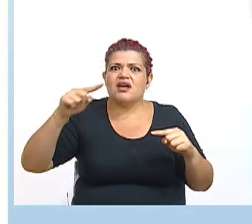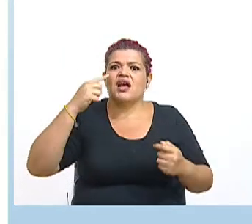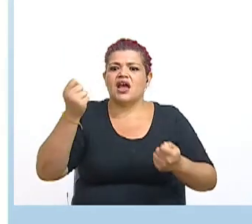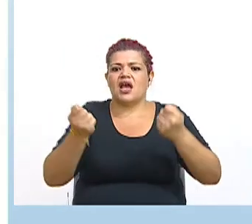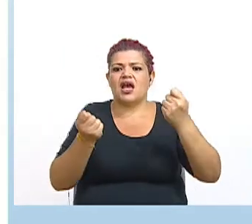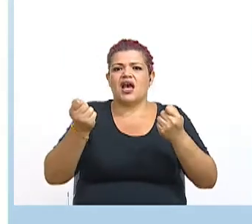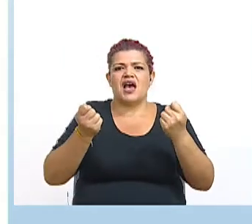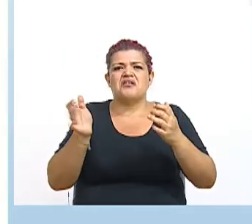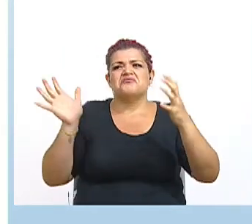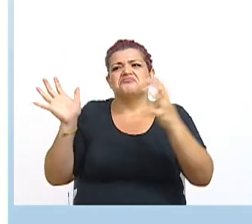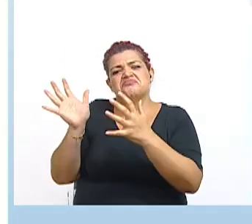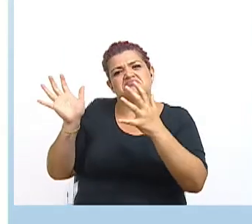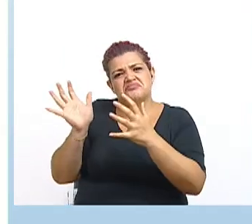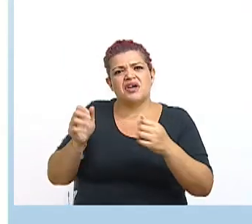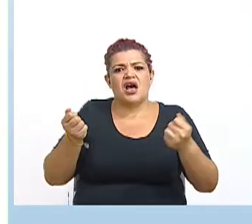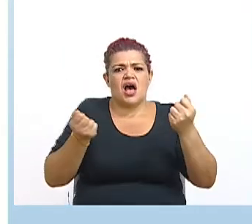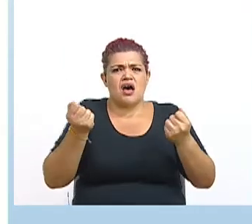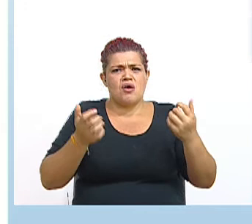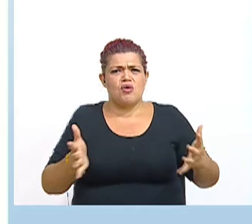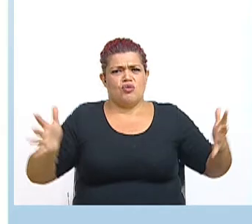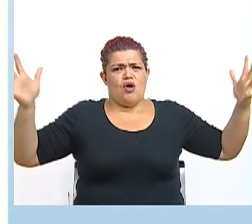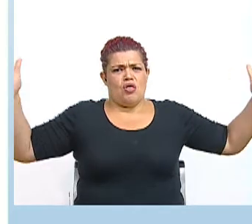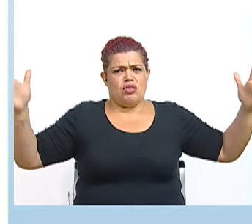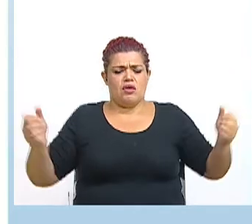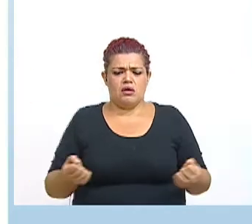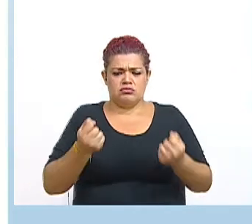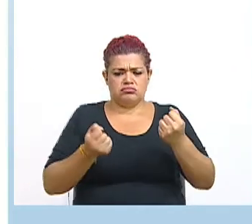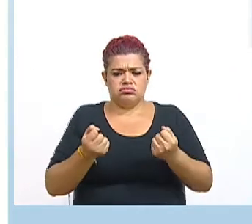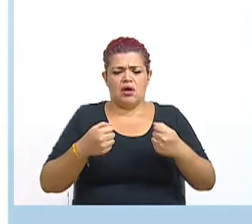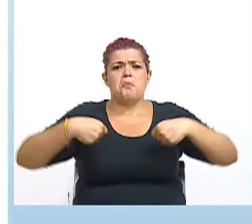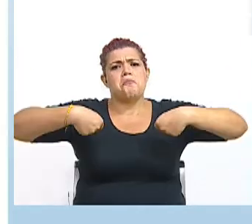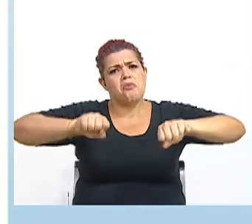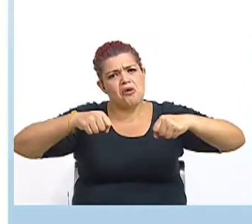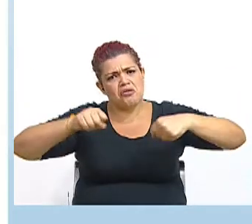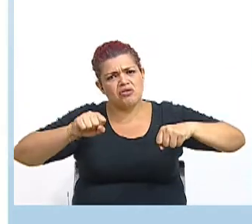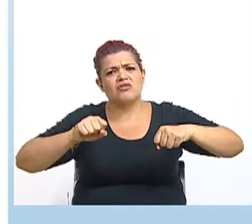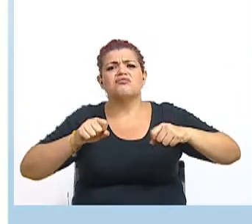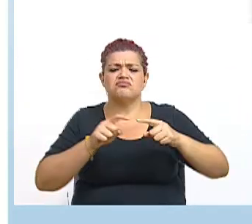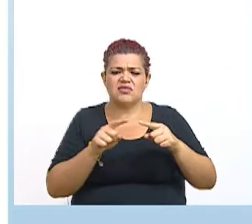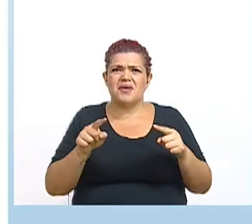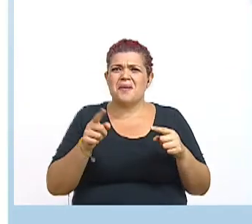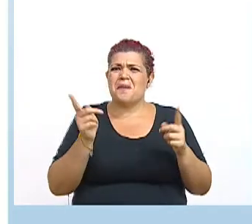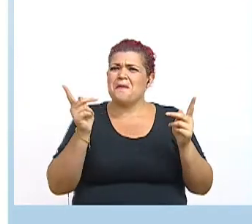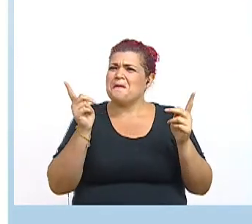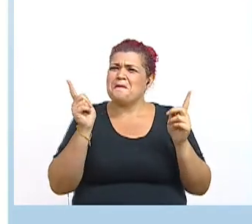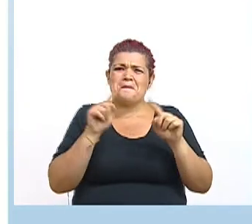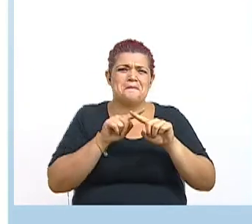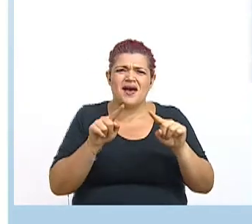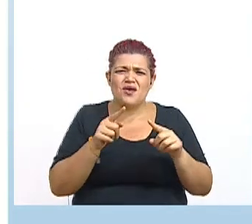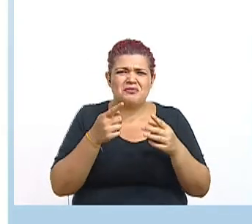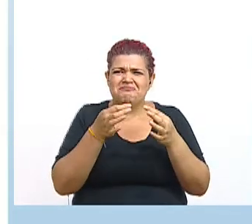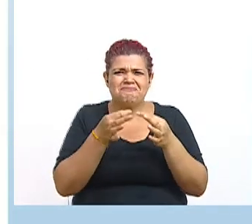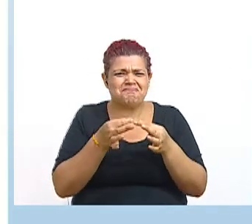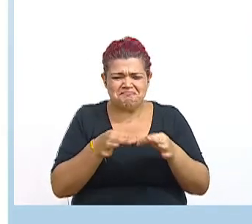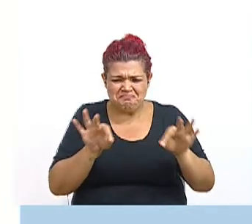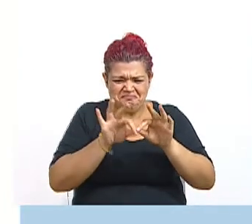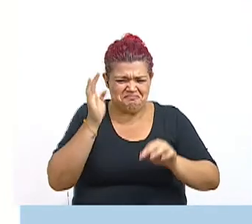carga liviana, de carga pesada y motocicletas. Pero la más preocupante es esta, la de los vehículos